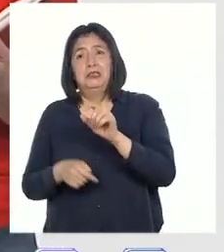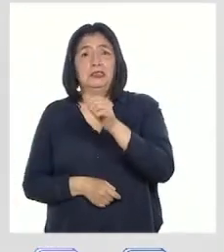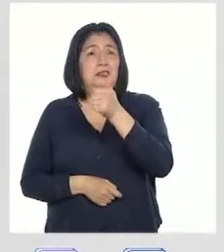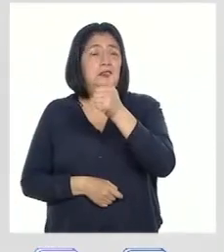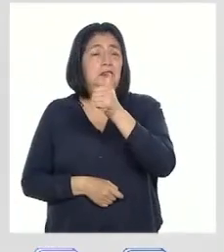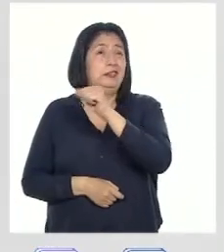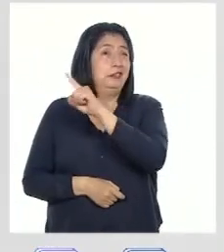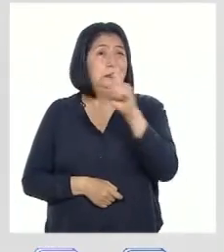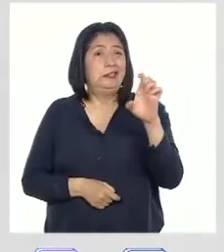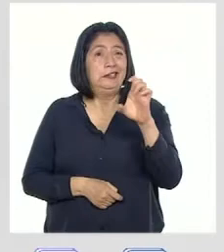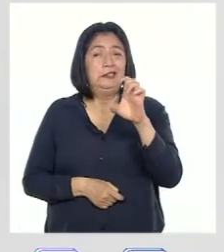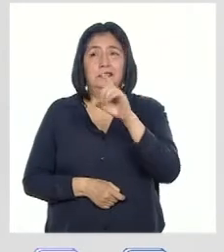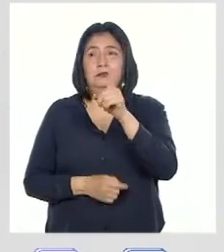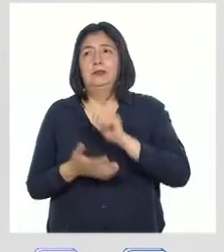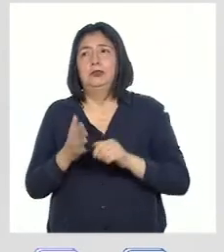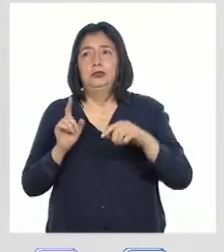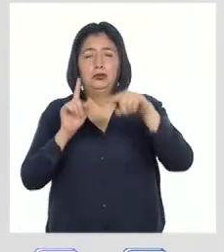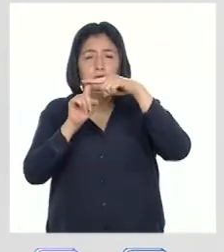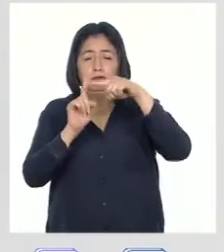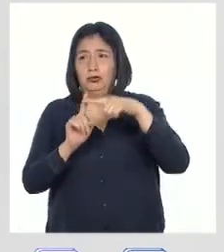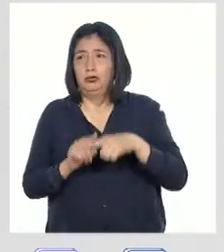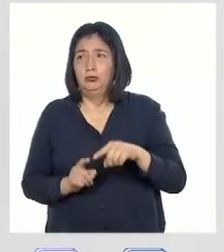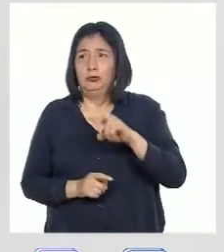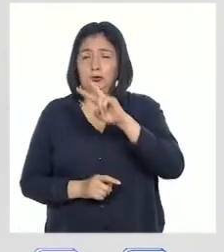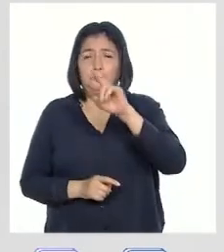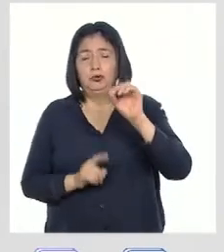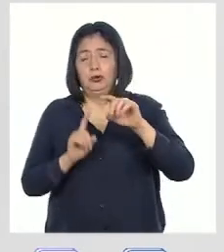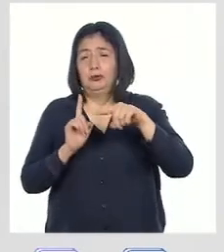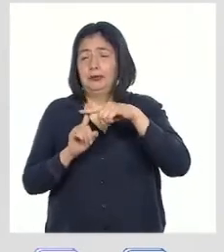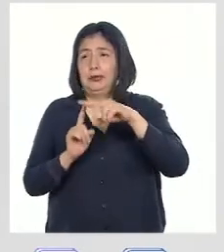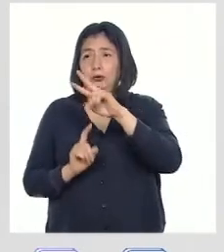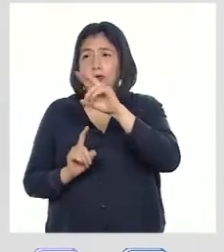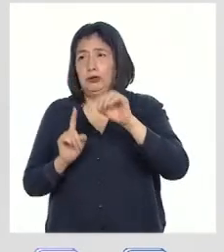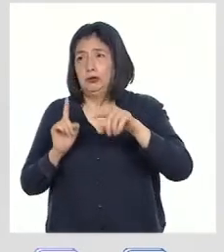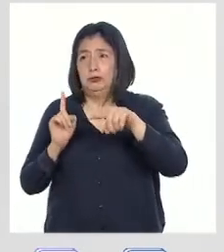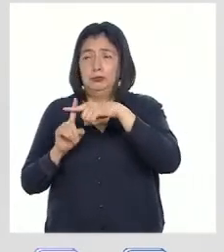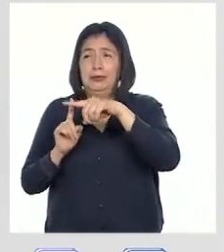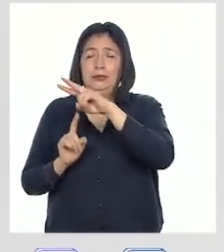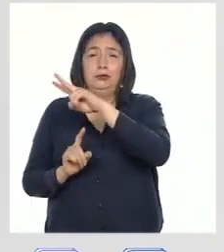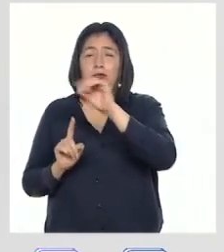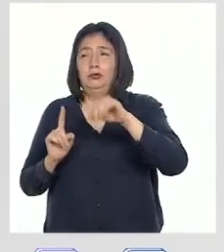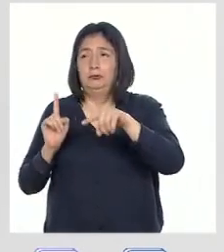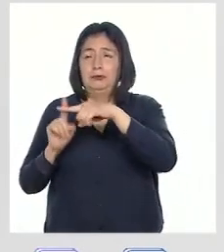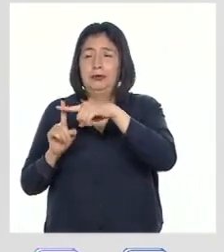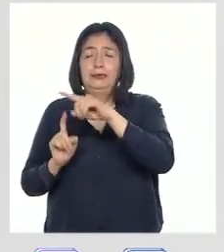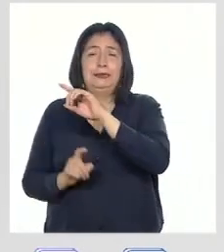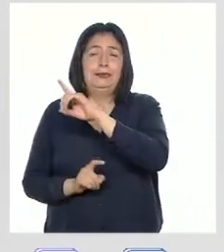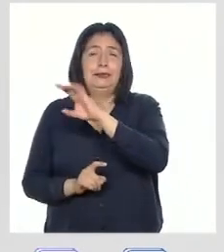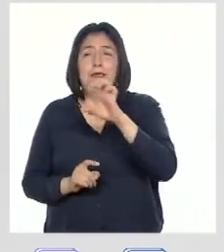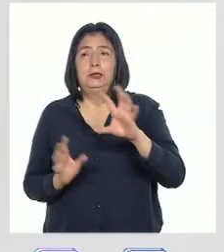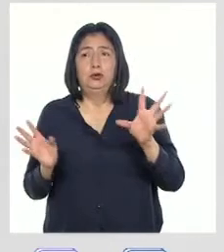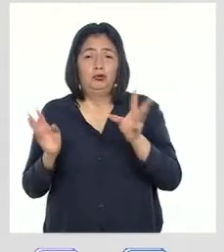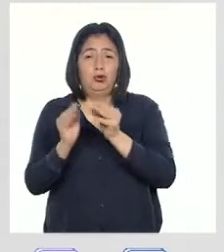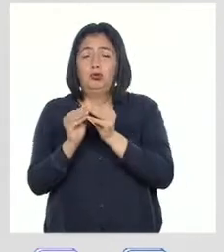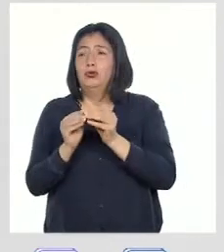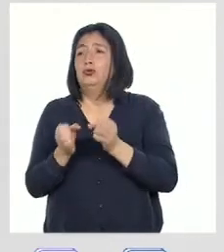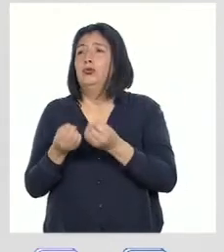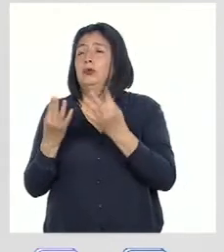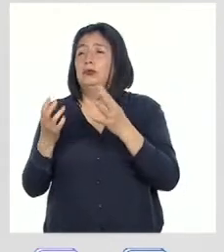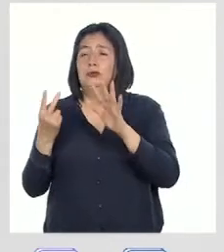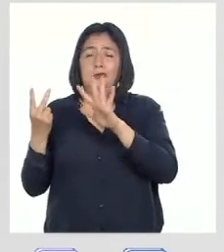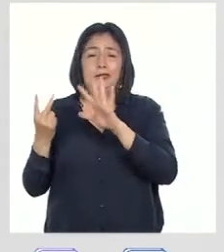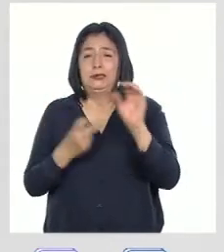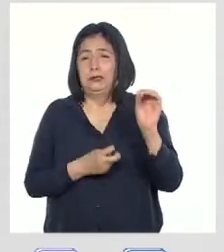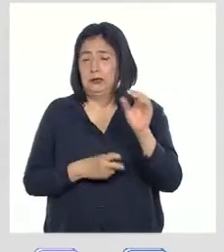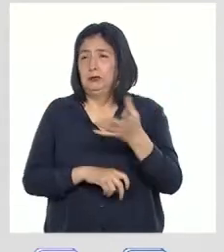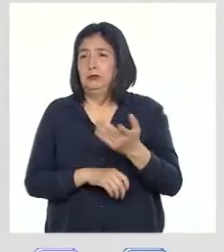100. Y simplemente sumo 200 más 200 más 200 más 100, que es igual a